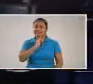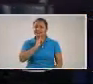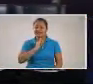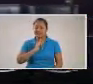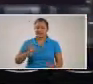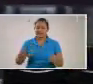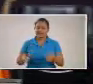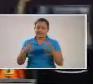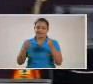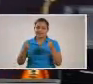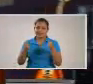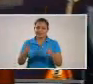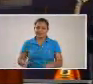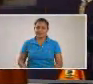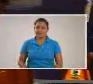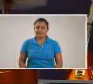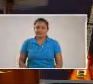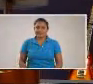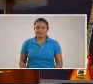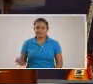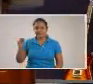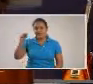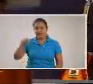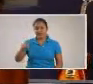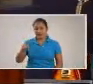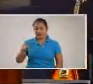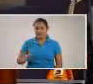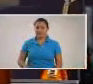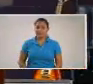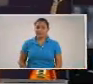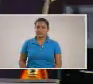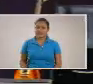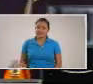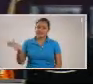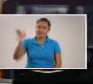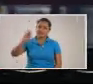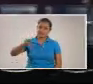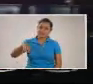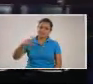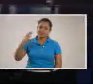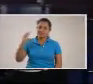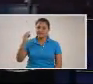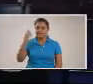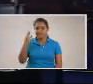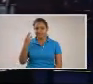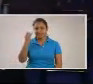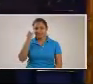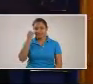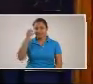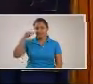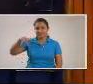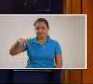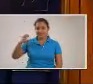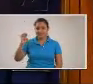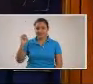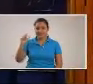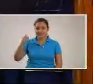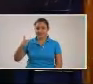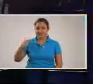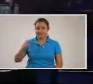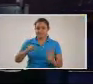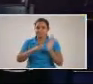Y entonces, ahora resulta que después de Crimea, resultan otras